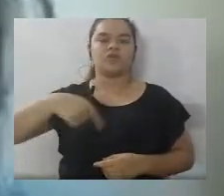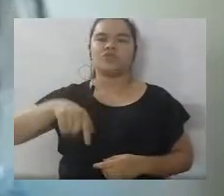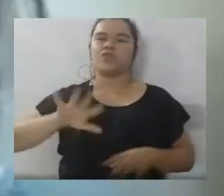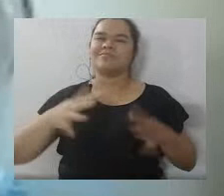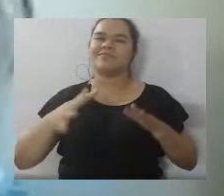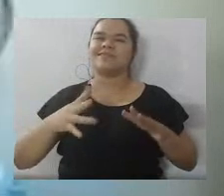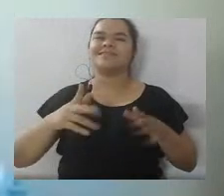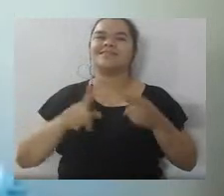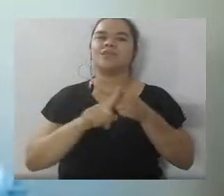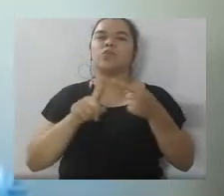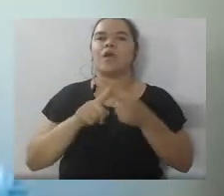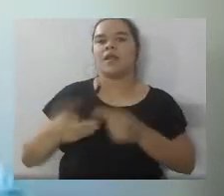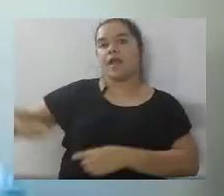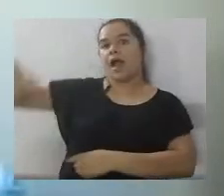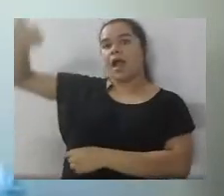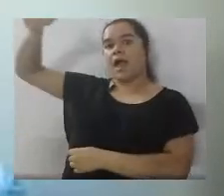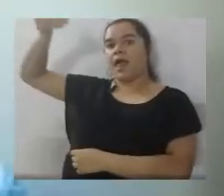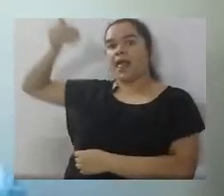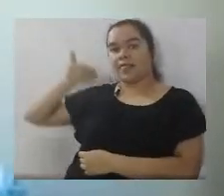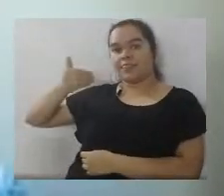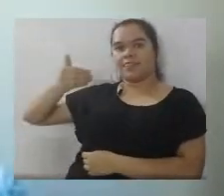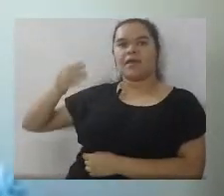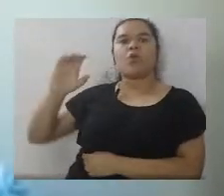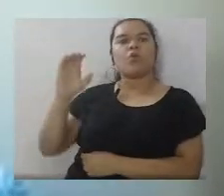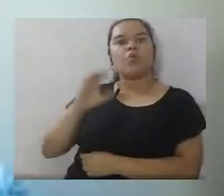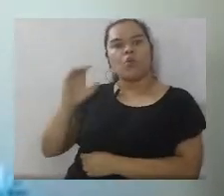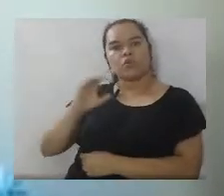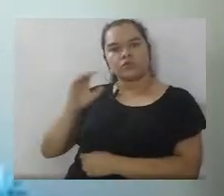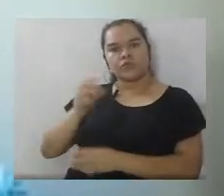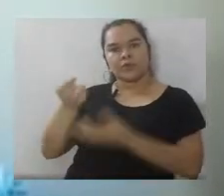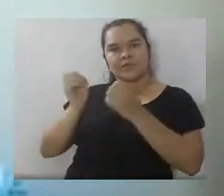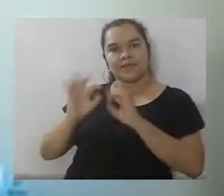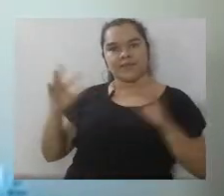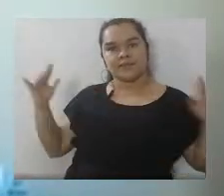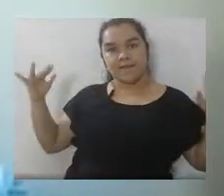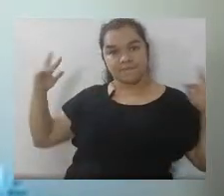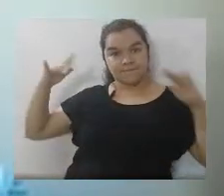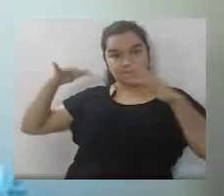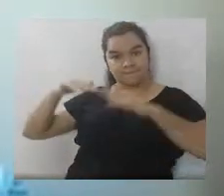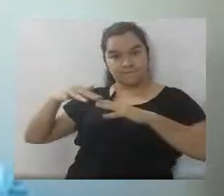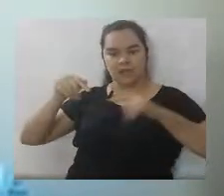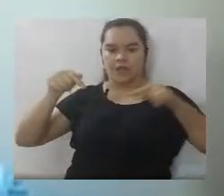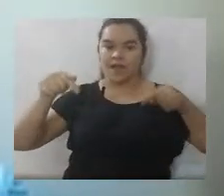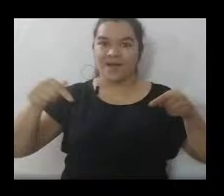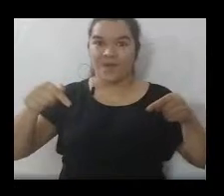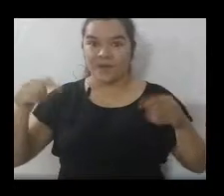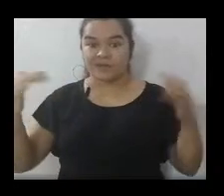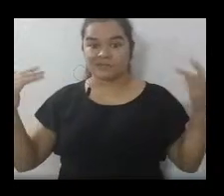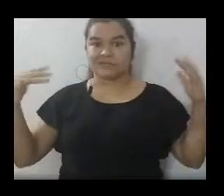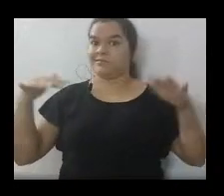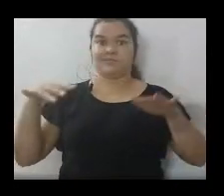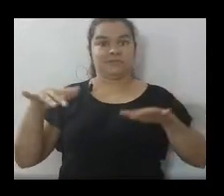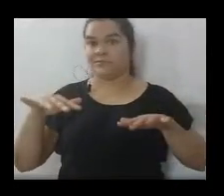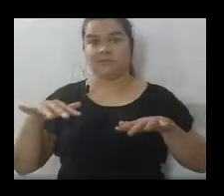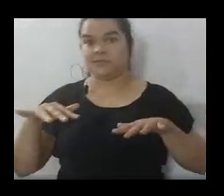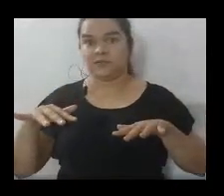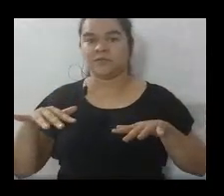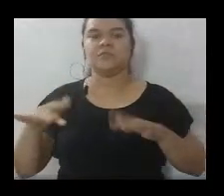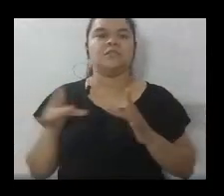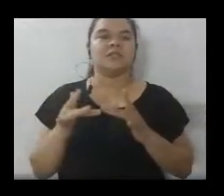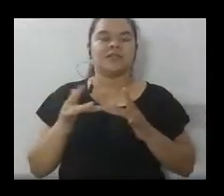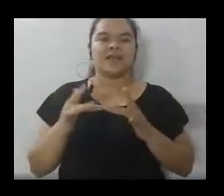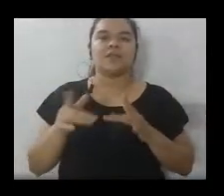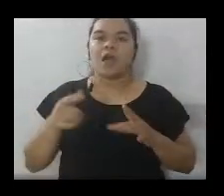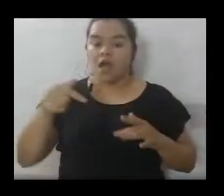forma presencial. Sabemos que dada la cantidad de alumnos que tenemos, que son muchos, y nos